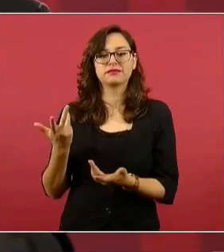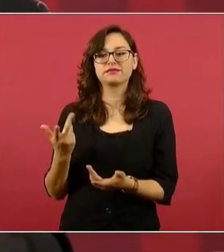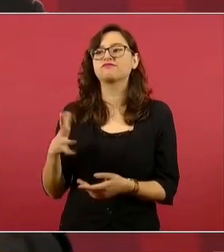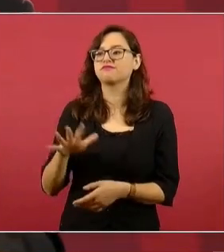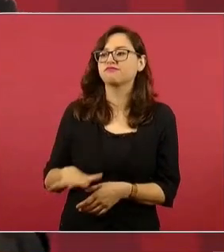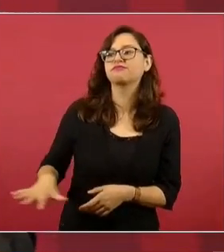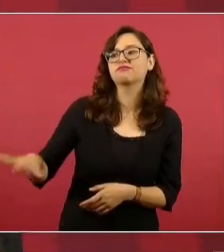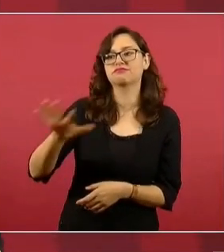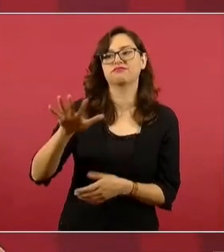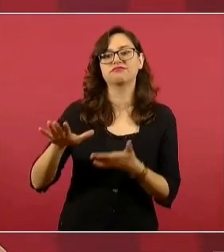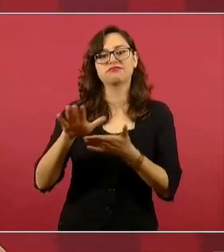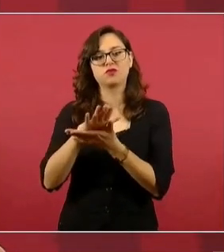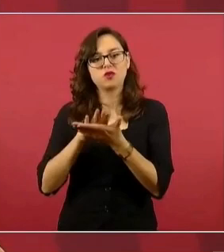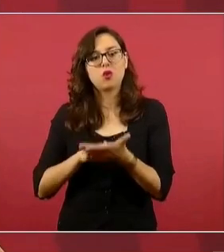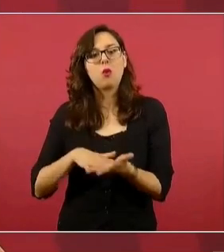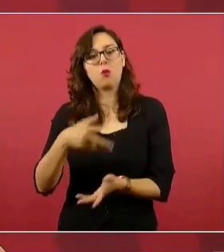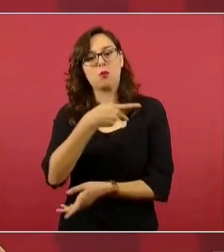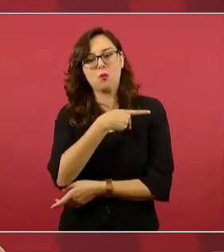pobres, la gente humilde,